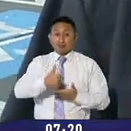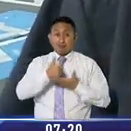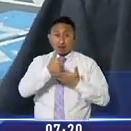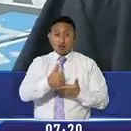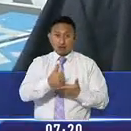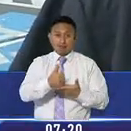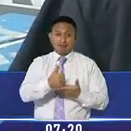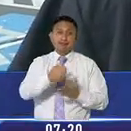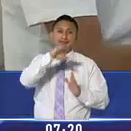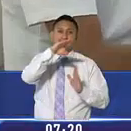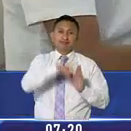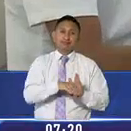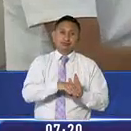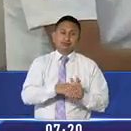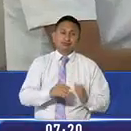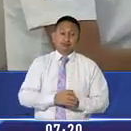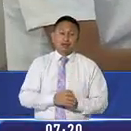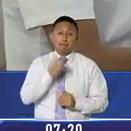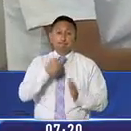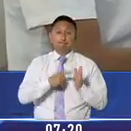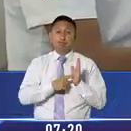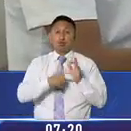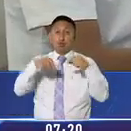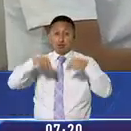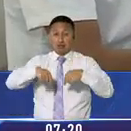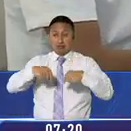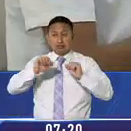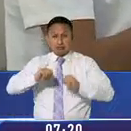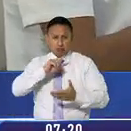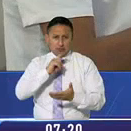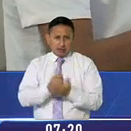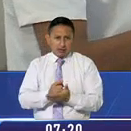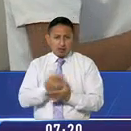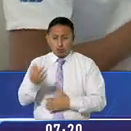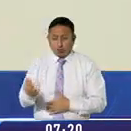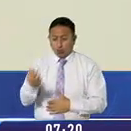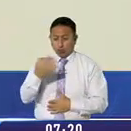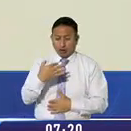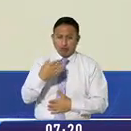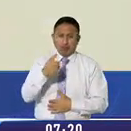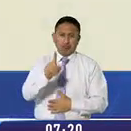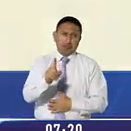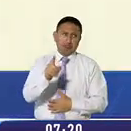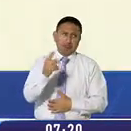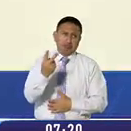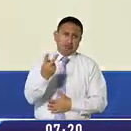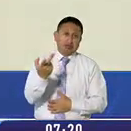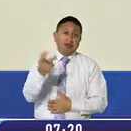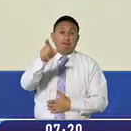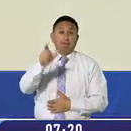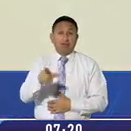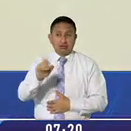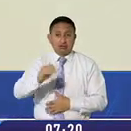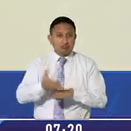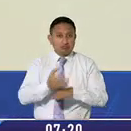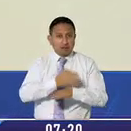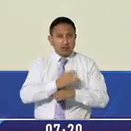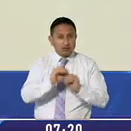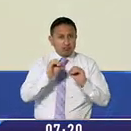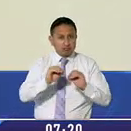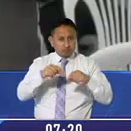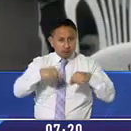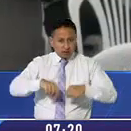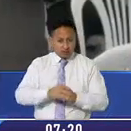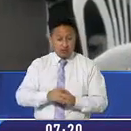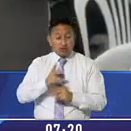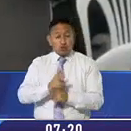ciertas áreas. Aquí, por ejemplo, han existido contagios mínimos por COVID-19, pues el personal ha sido sumamente cuidadoso, porque además